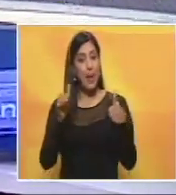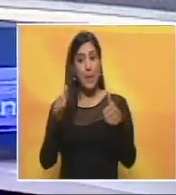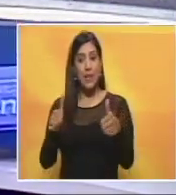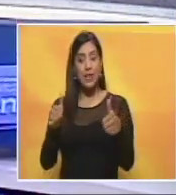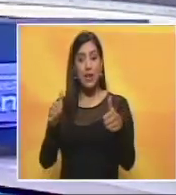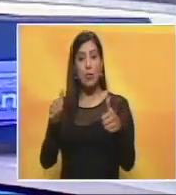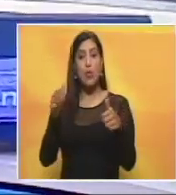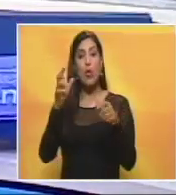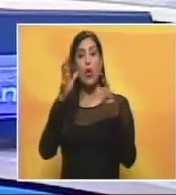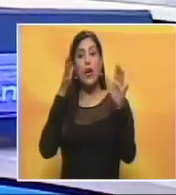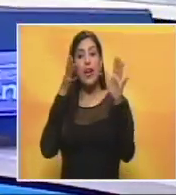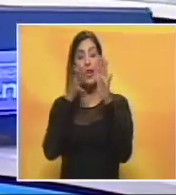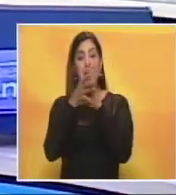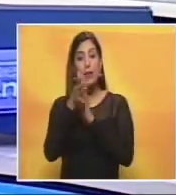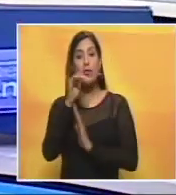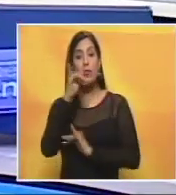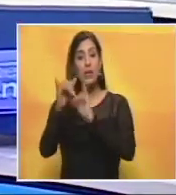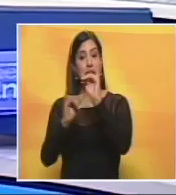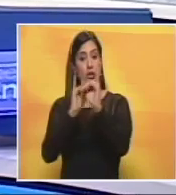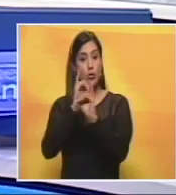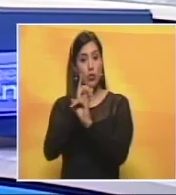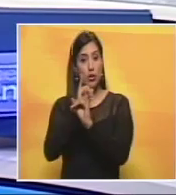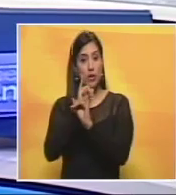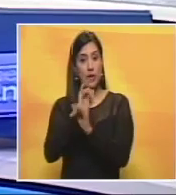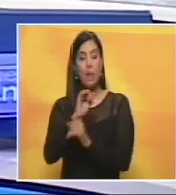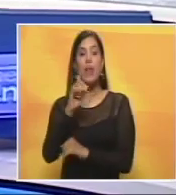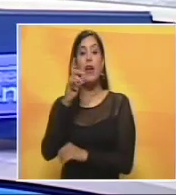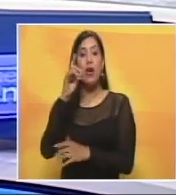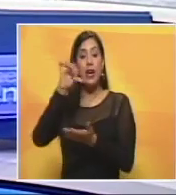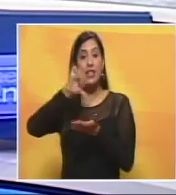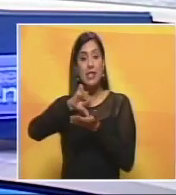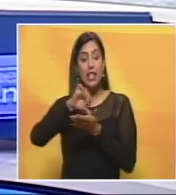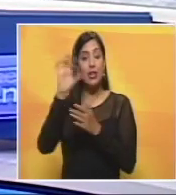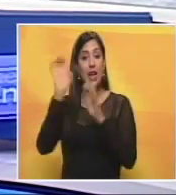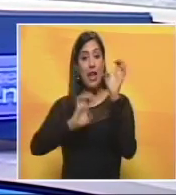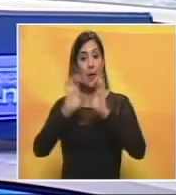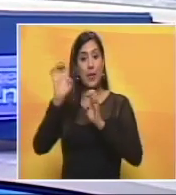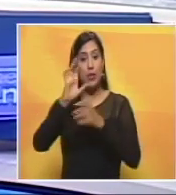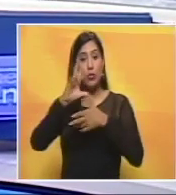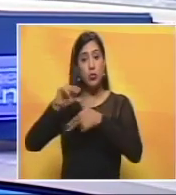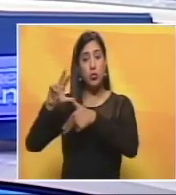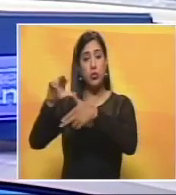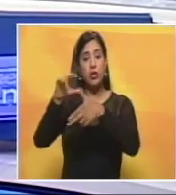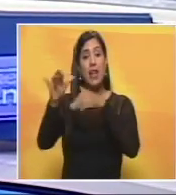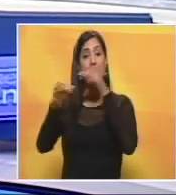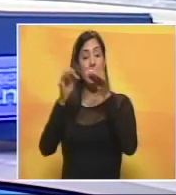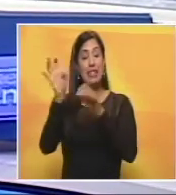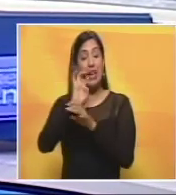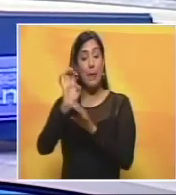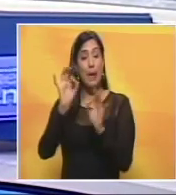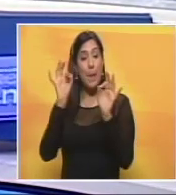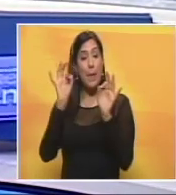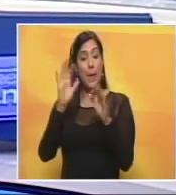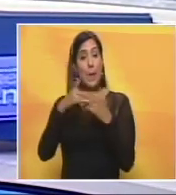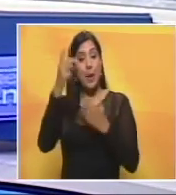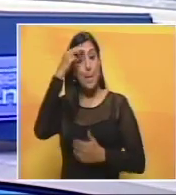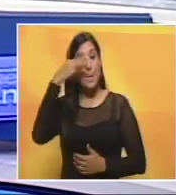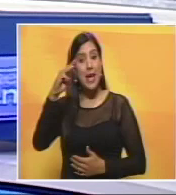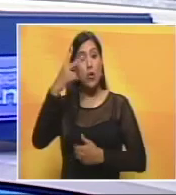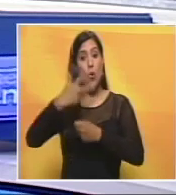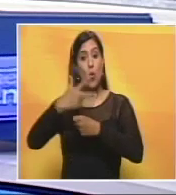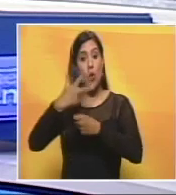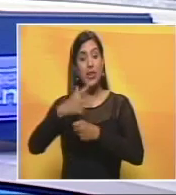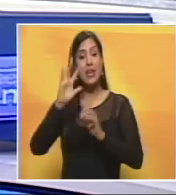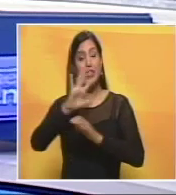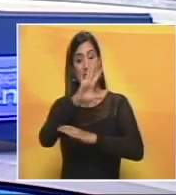Iniciamos el recorrido por las noticias internacionales. El Centro de Alerta de Tsunamis del Pacífico ha emitido una alerta para México,